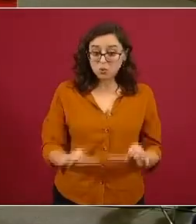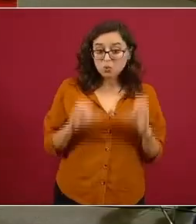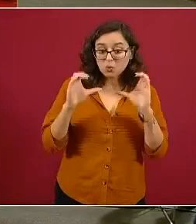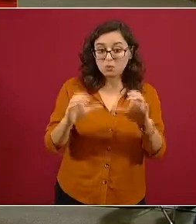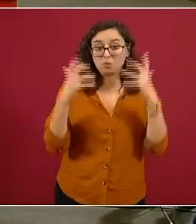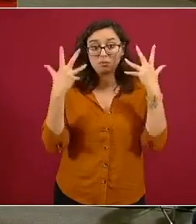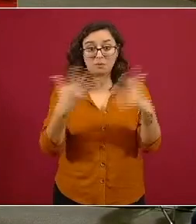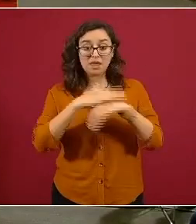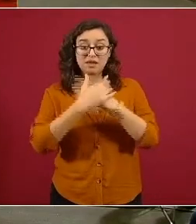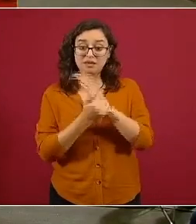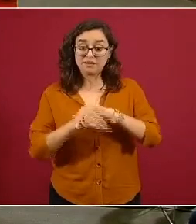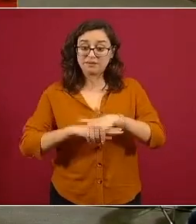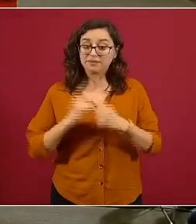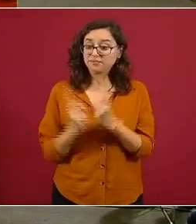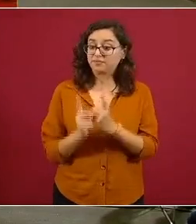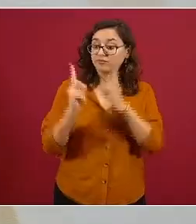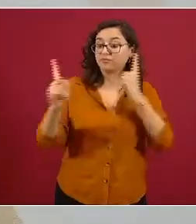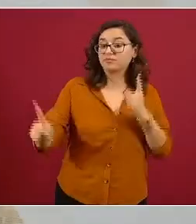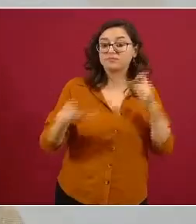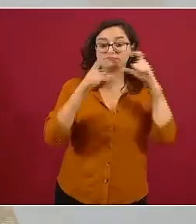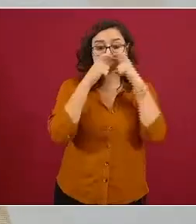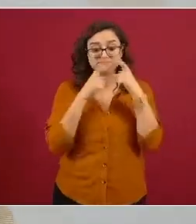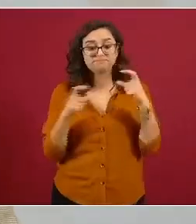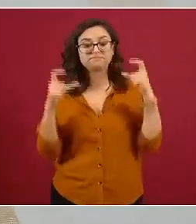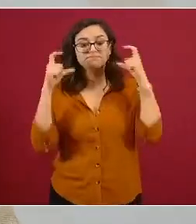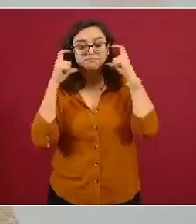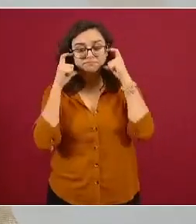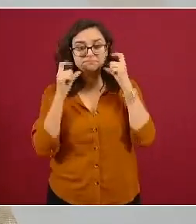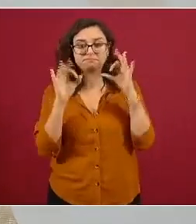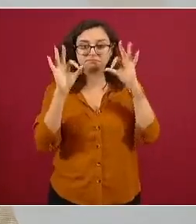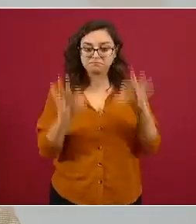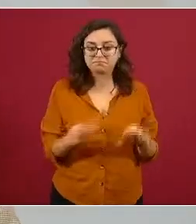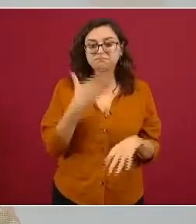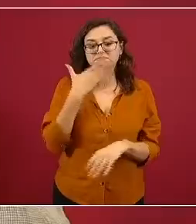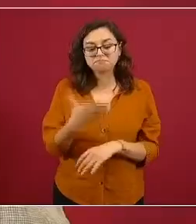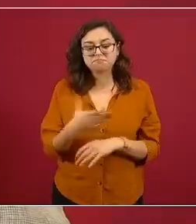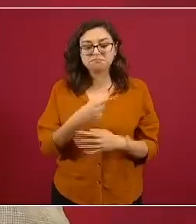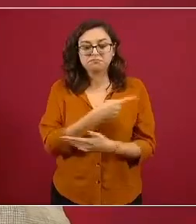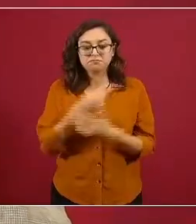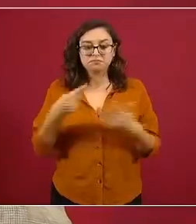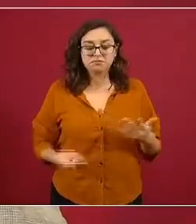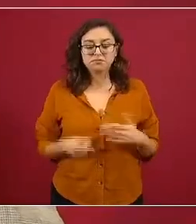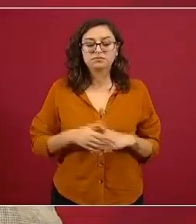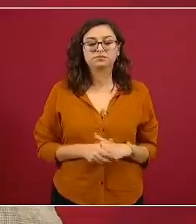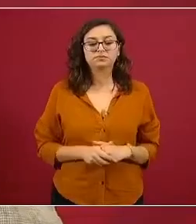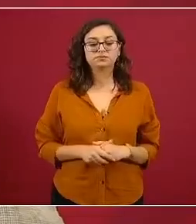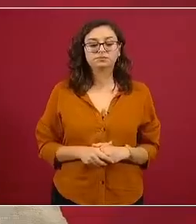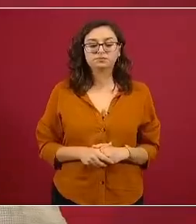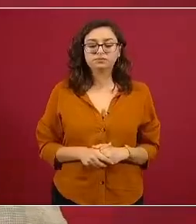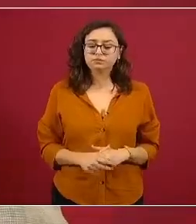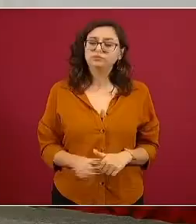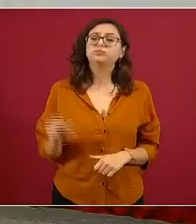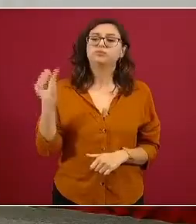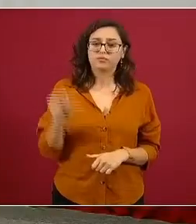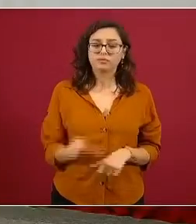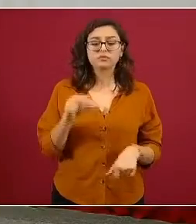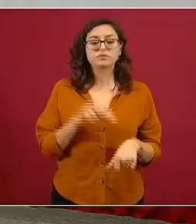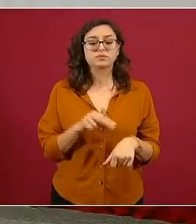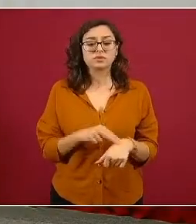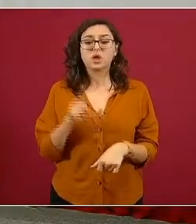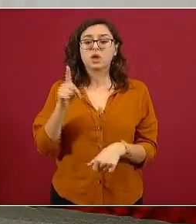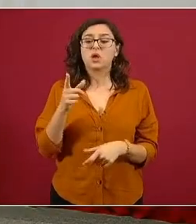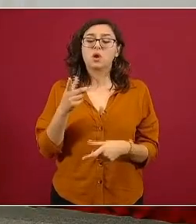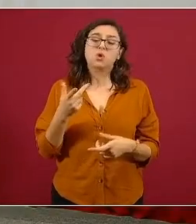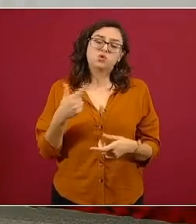lavado de manos, la sana distancia, el uso apropiado del cubrebocas, etcétera. Hoy, por cierto, tuve el privilegio de que la doctora Claudia